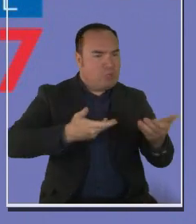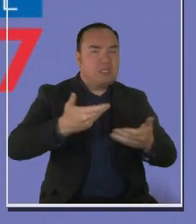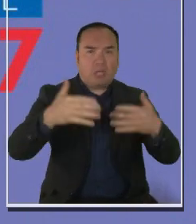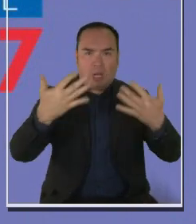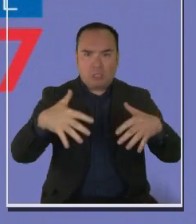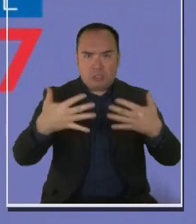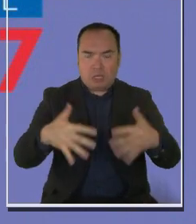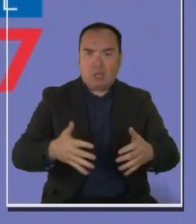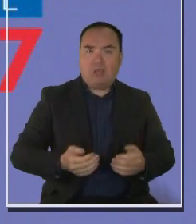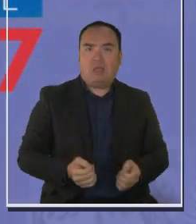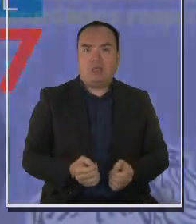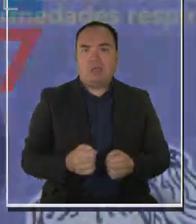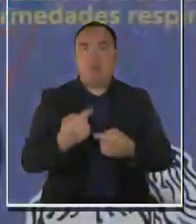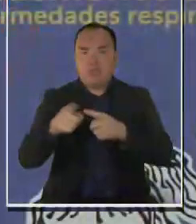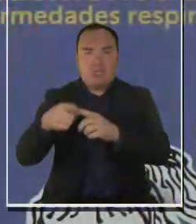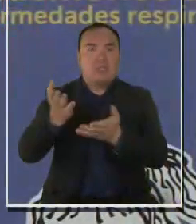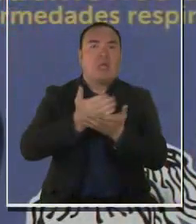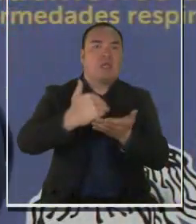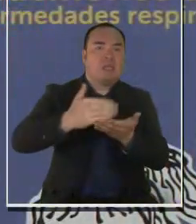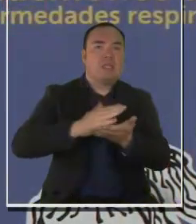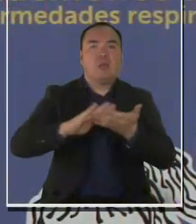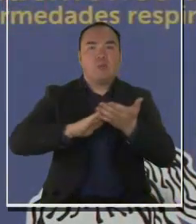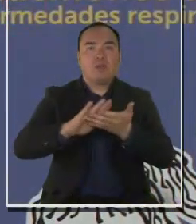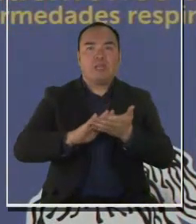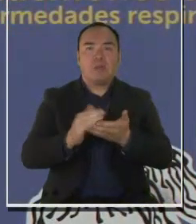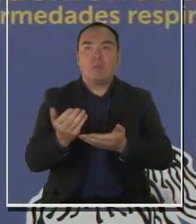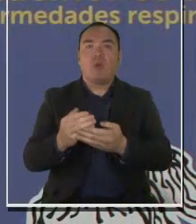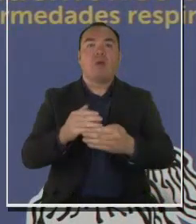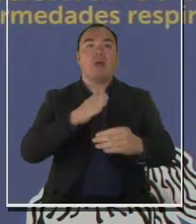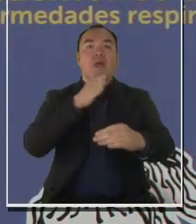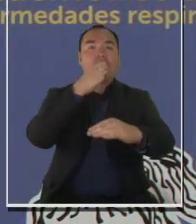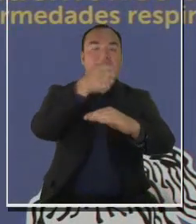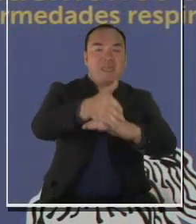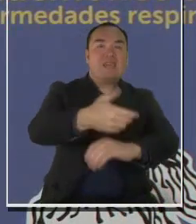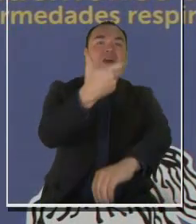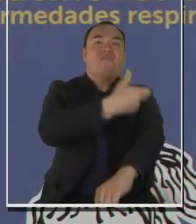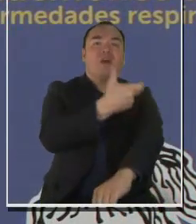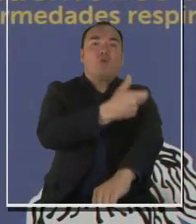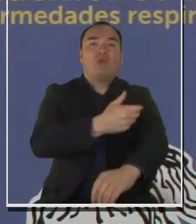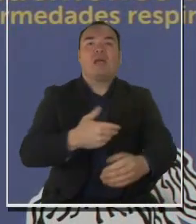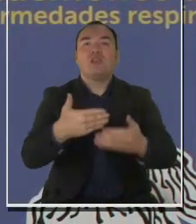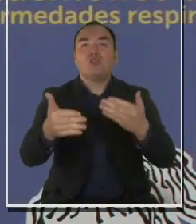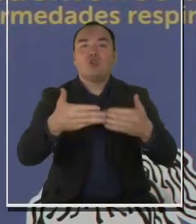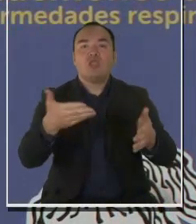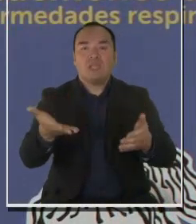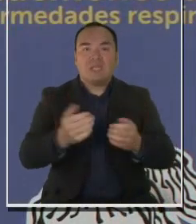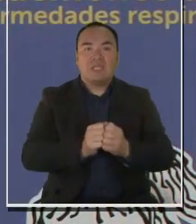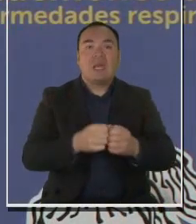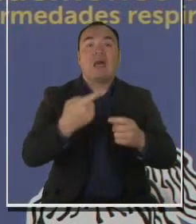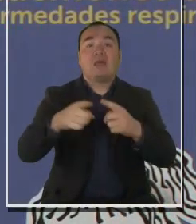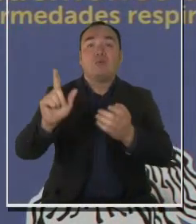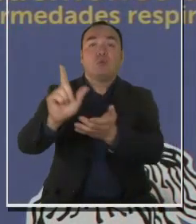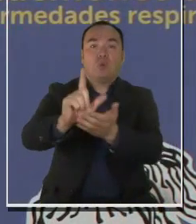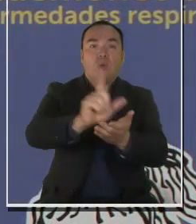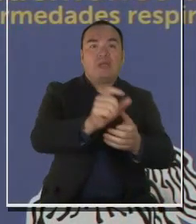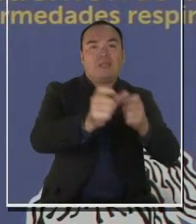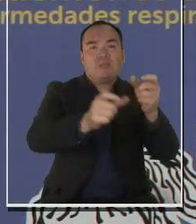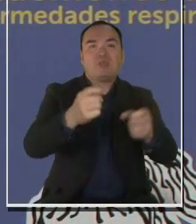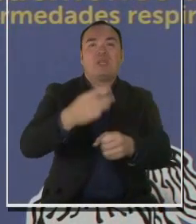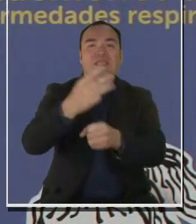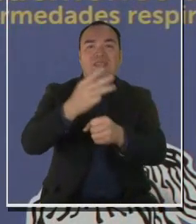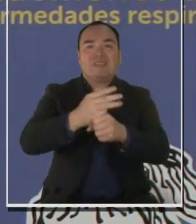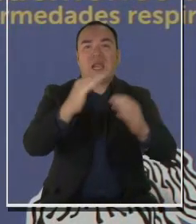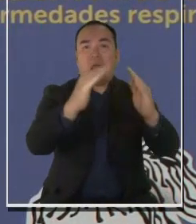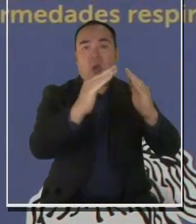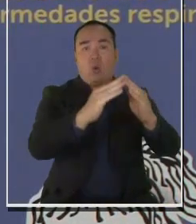establecido estrategias como, por ejemplo, ir a vacunar a los ELEAM, a los establecimientos de larga estadía de personas mayores. Y